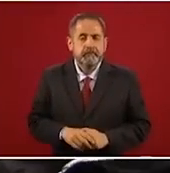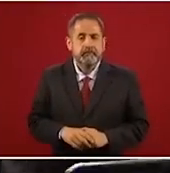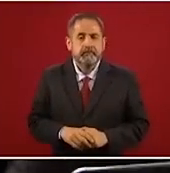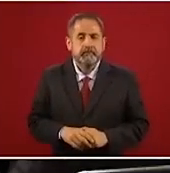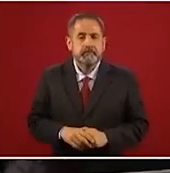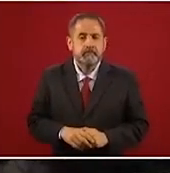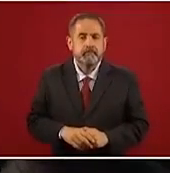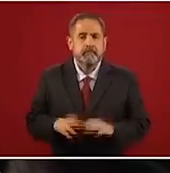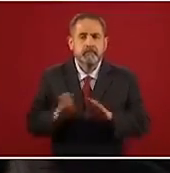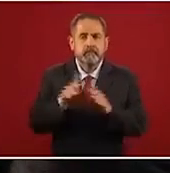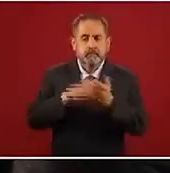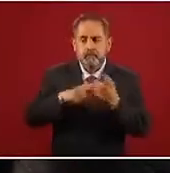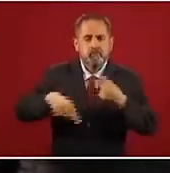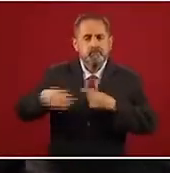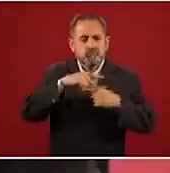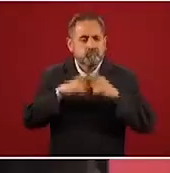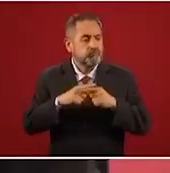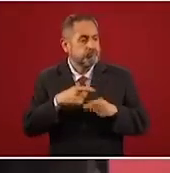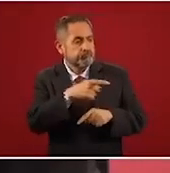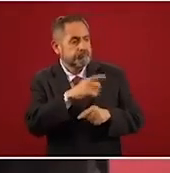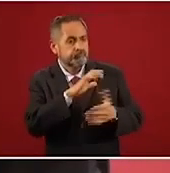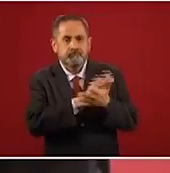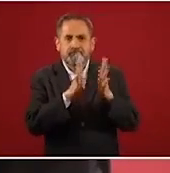la confiscación de bienes